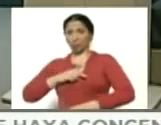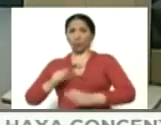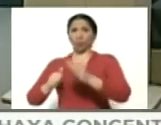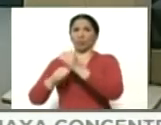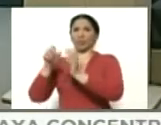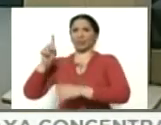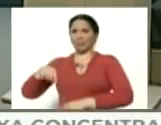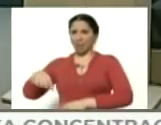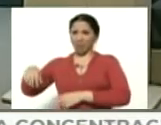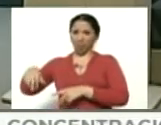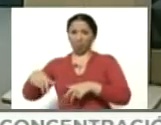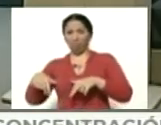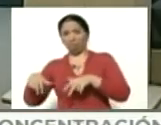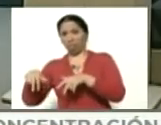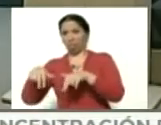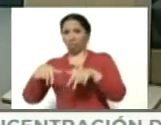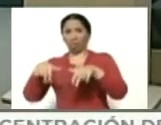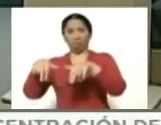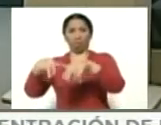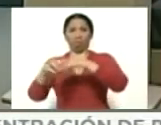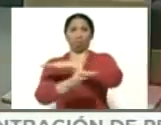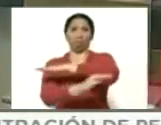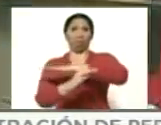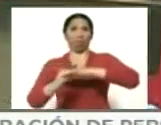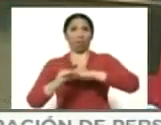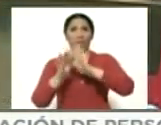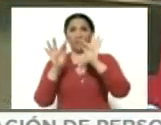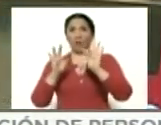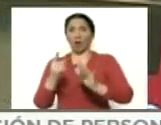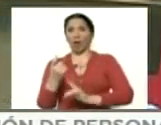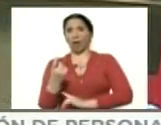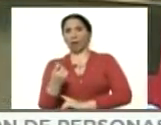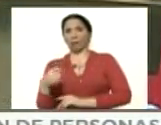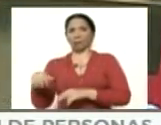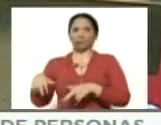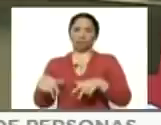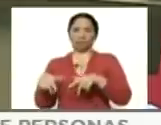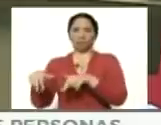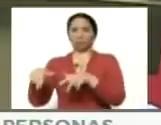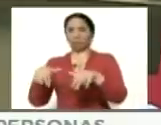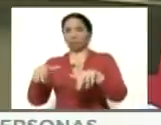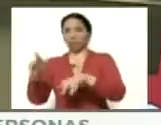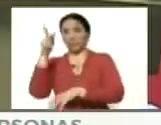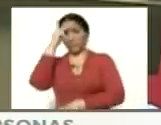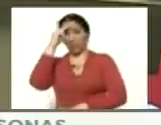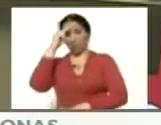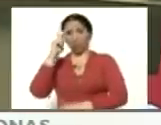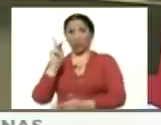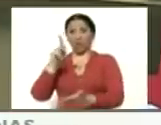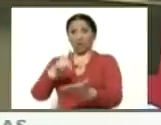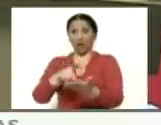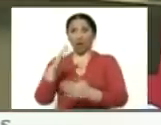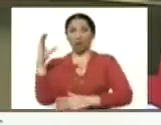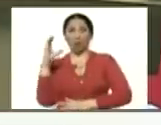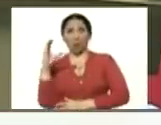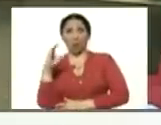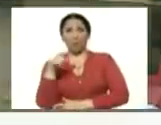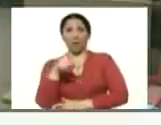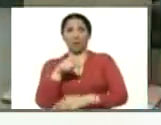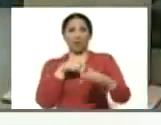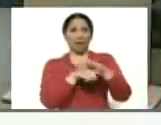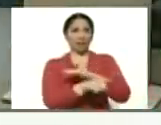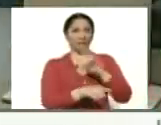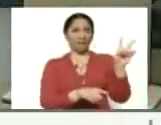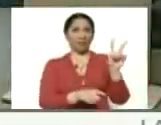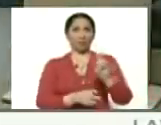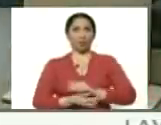pie o de manera precaria, recorriendo desde Perú, desde Ecuador, llegan a Colombia y de ahí entran a